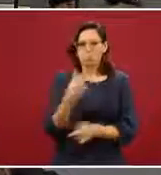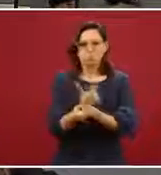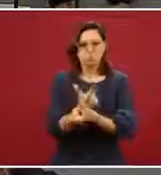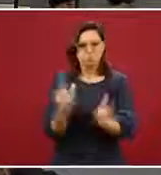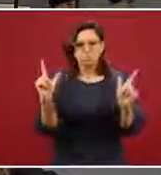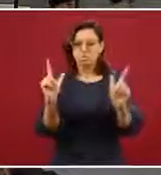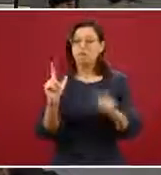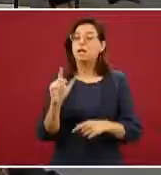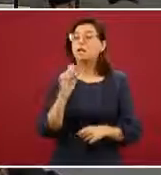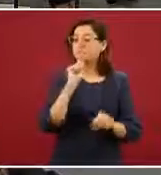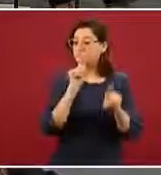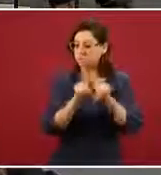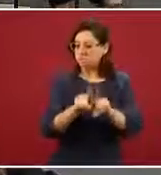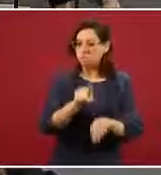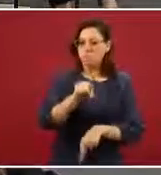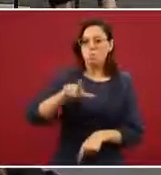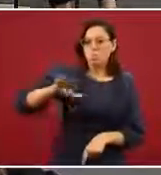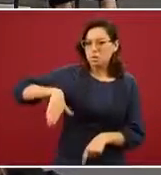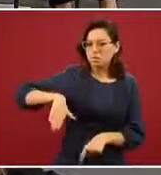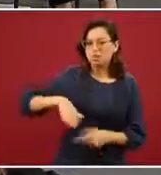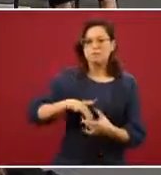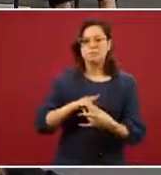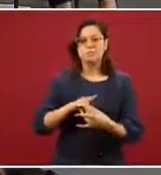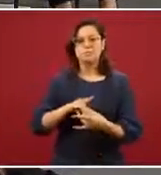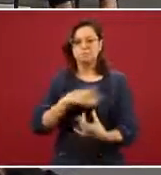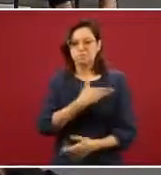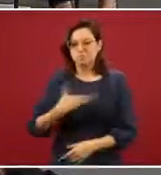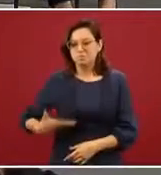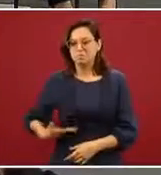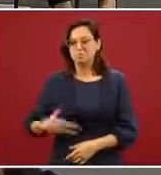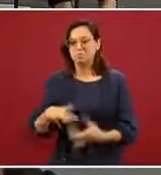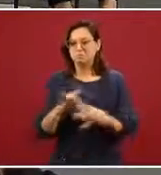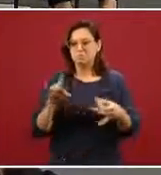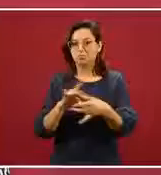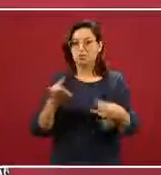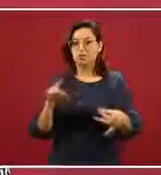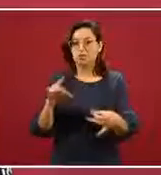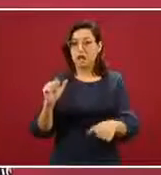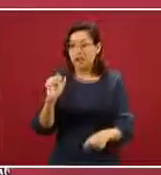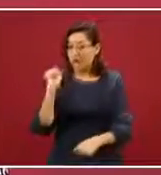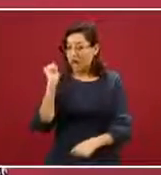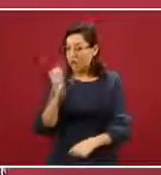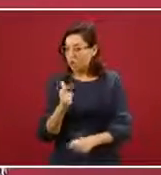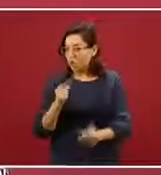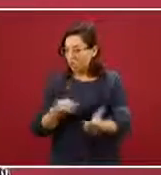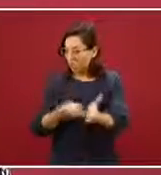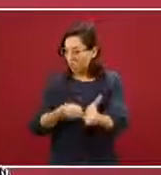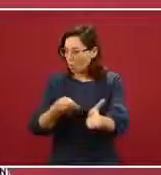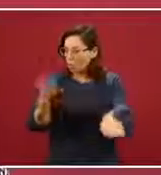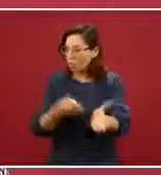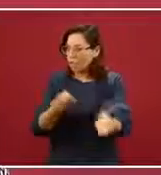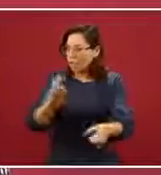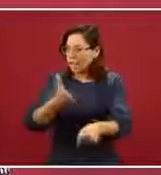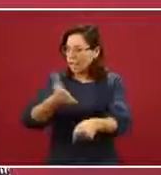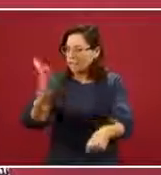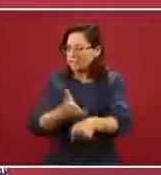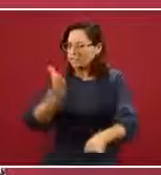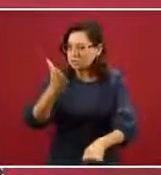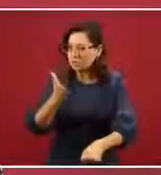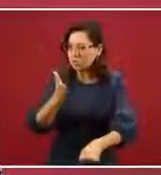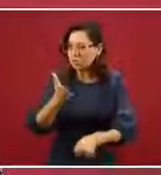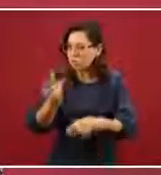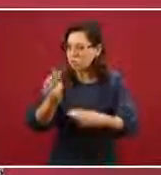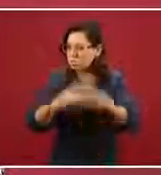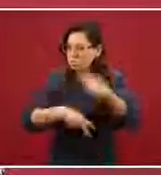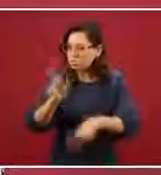dijo, lo dijo el señor presidente, no habría ningún tipo de sanción administrativa por la